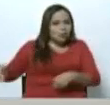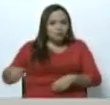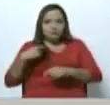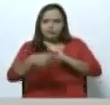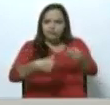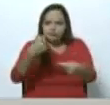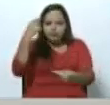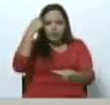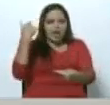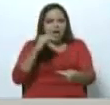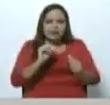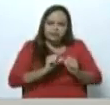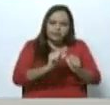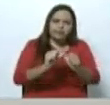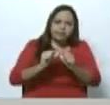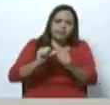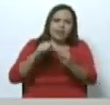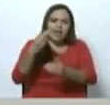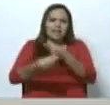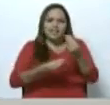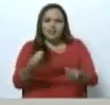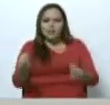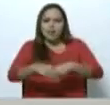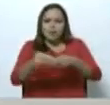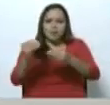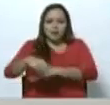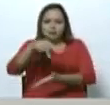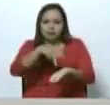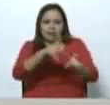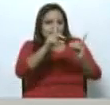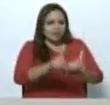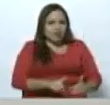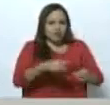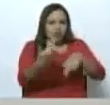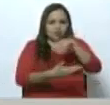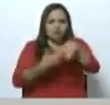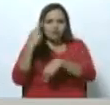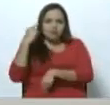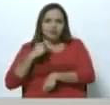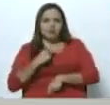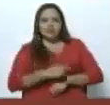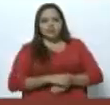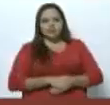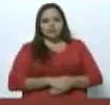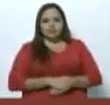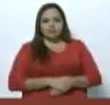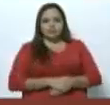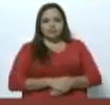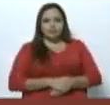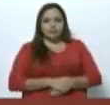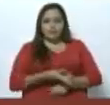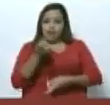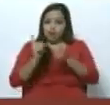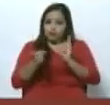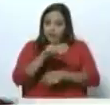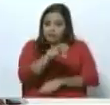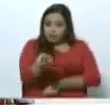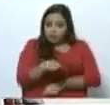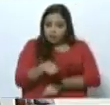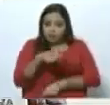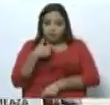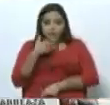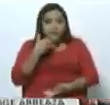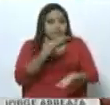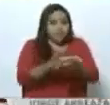día haciéndose más presente en las decisiones de la Revolución Bolivariana. Si hay alguna pregunta, se los